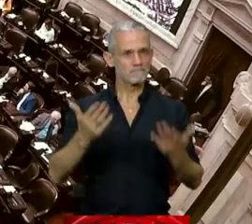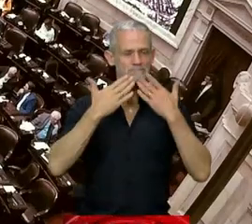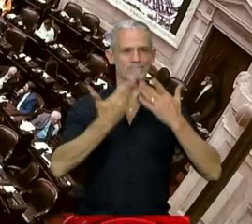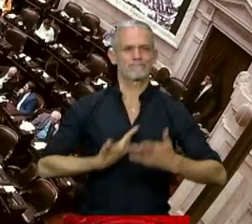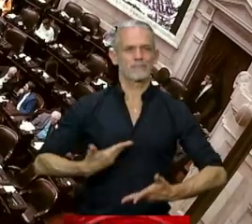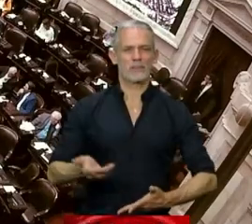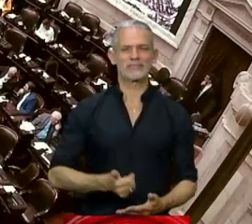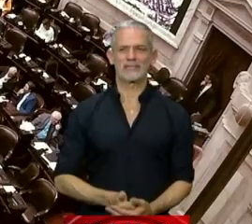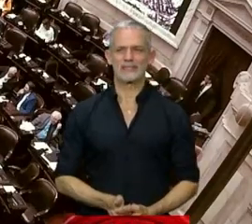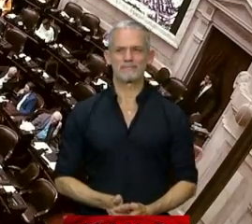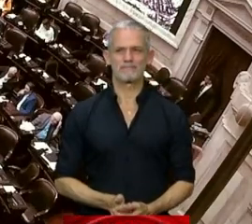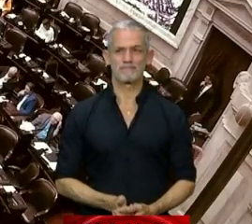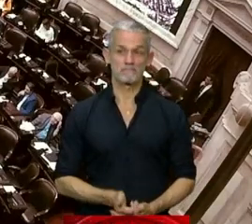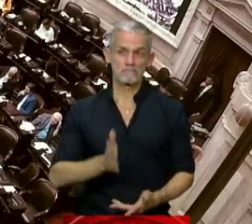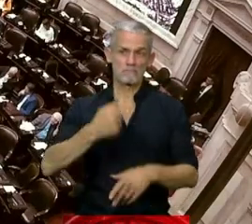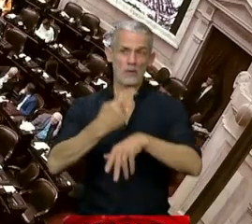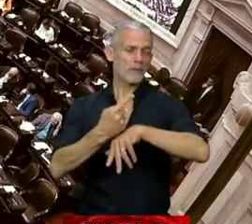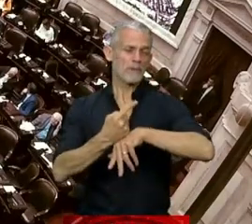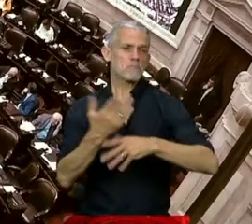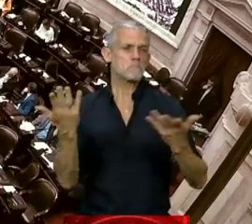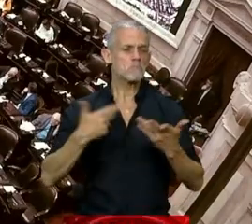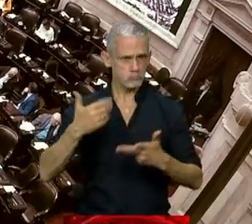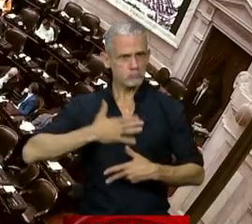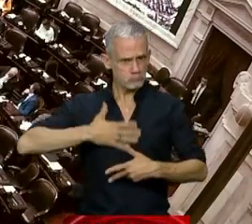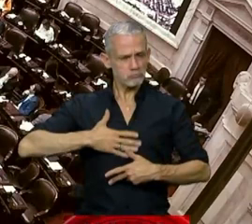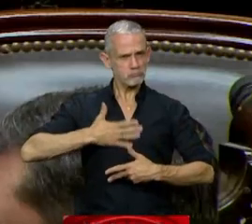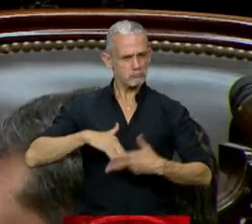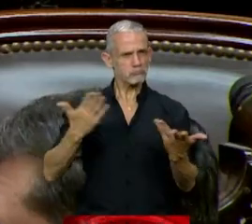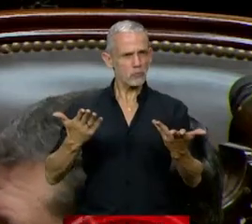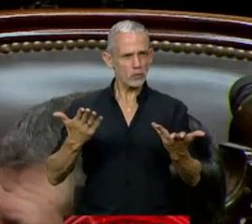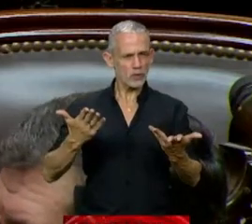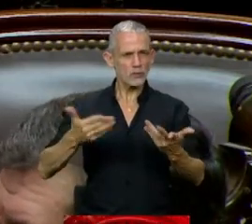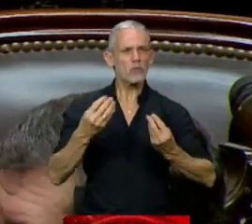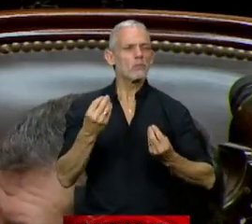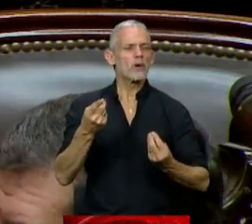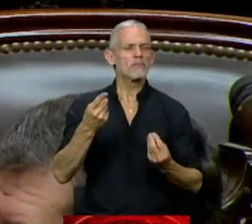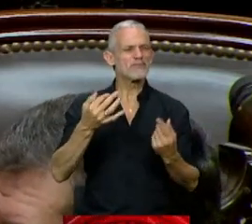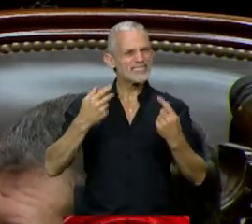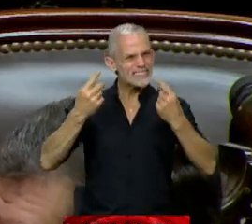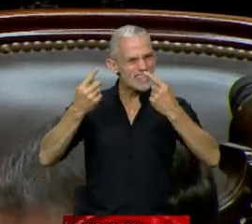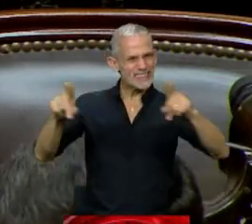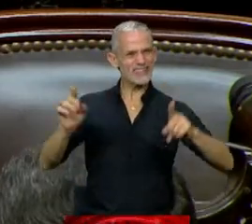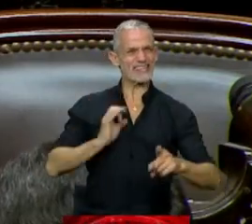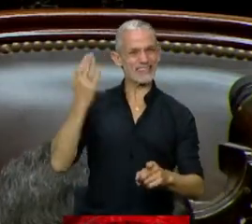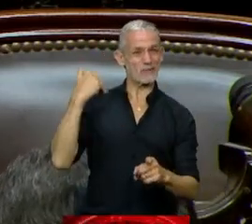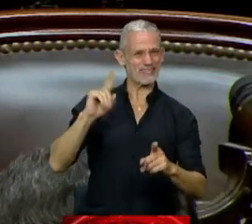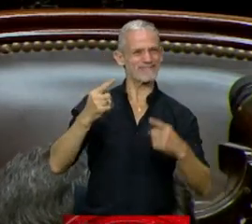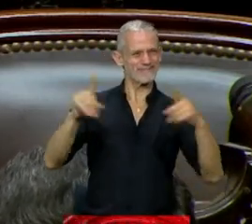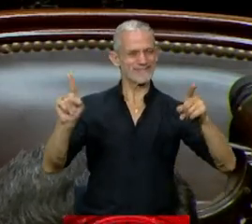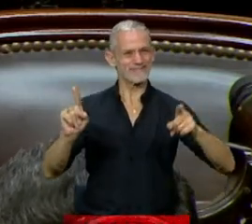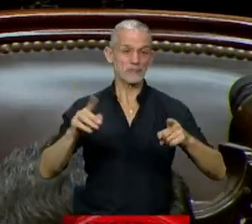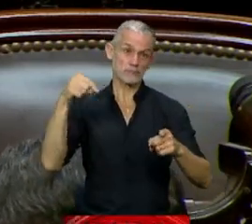Gracias, señor presidente. Bueno, en primer lugar, celebrar que a diferencia del año pasado,